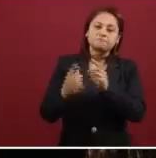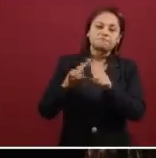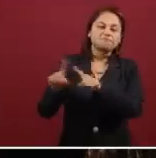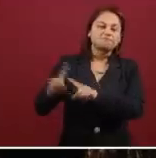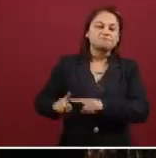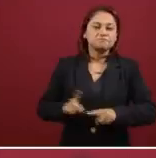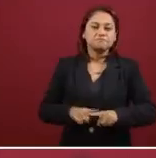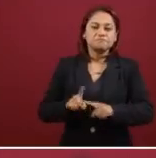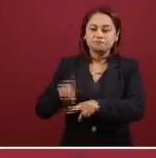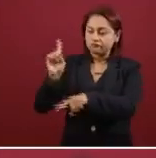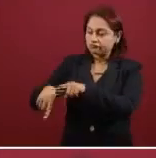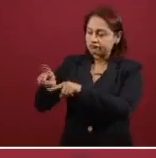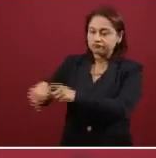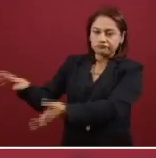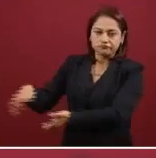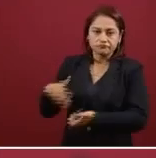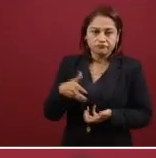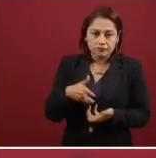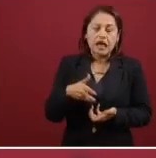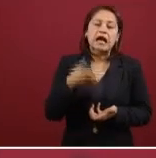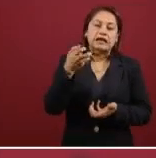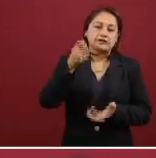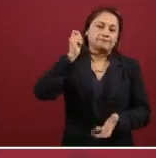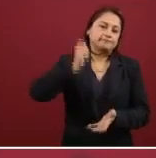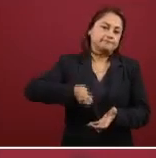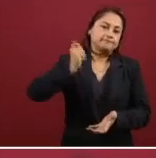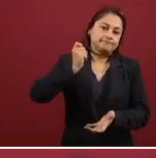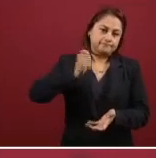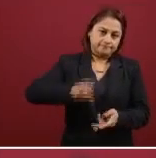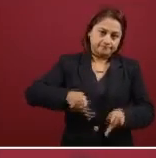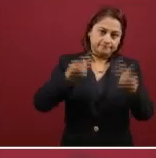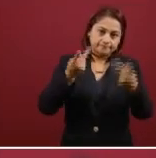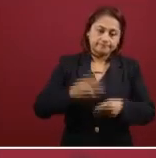verdad, ayer que me hicieron la presentación,